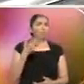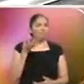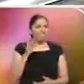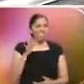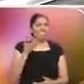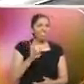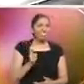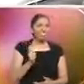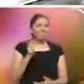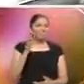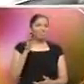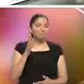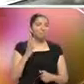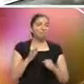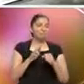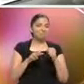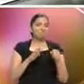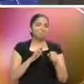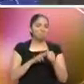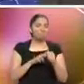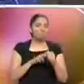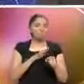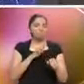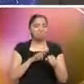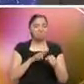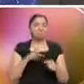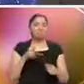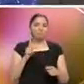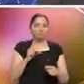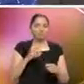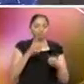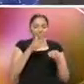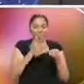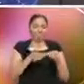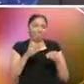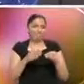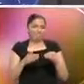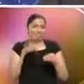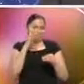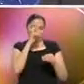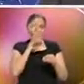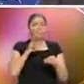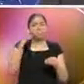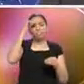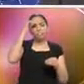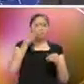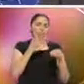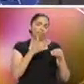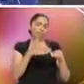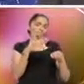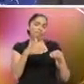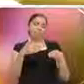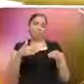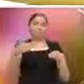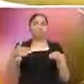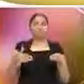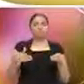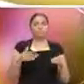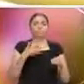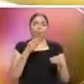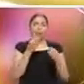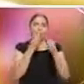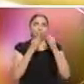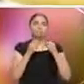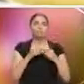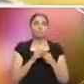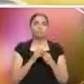carita, pero... Es más cara que la normal, pero ya te evitas la lata de las semillas, que luego tienes que estar ahí. Ok. No puedes estar comiendo bien, ¿no?